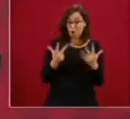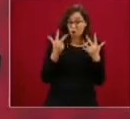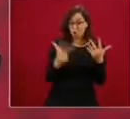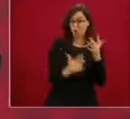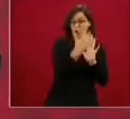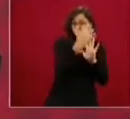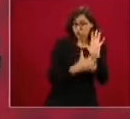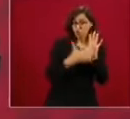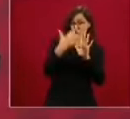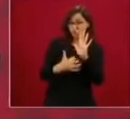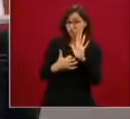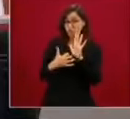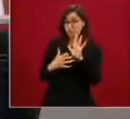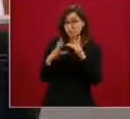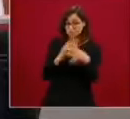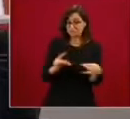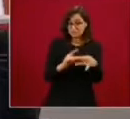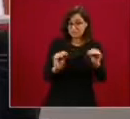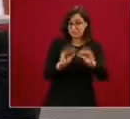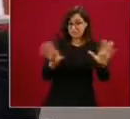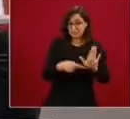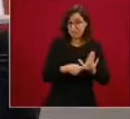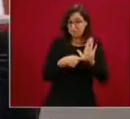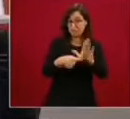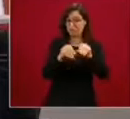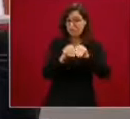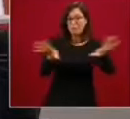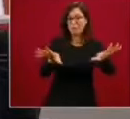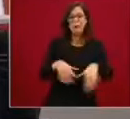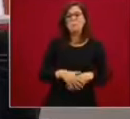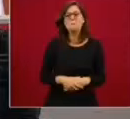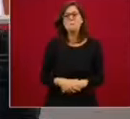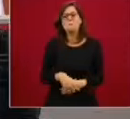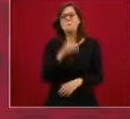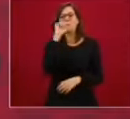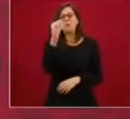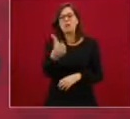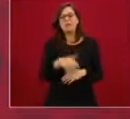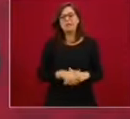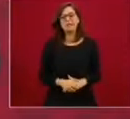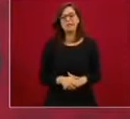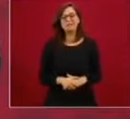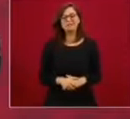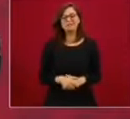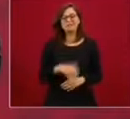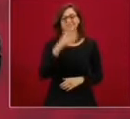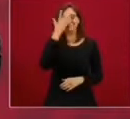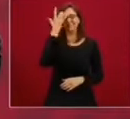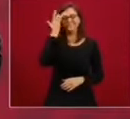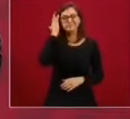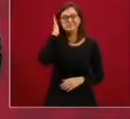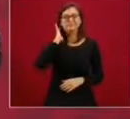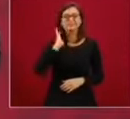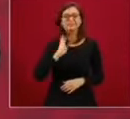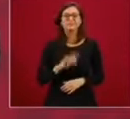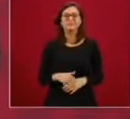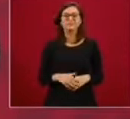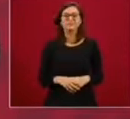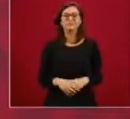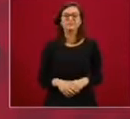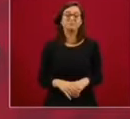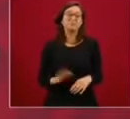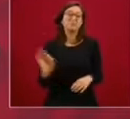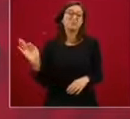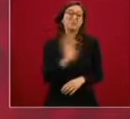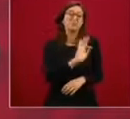las 8 columnas, ya la aclaración va a la página 14, si